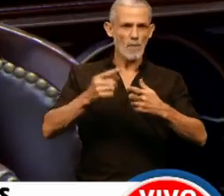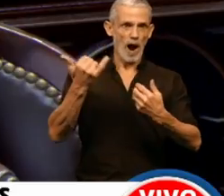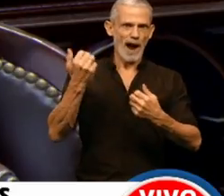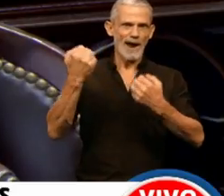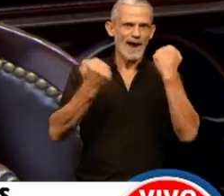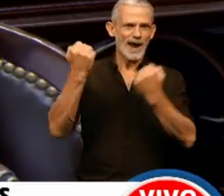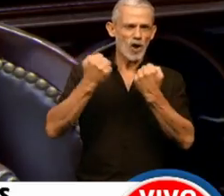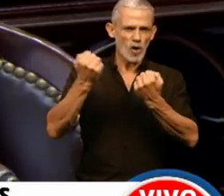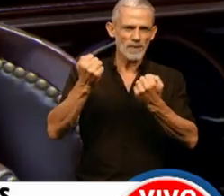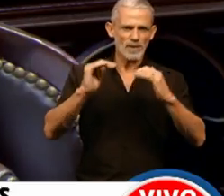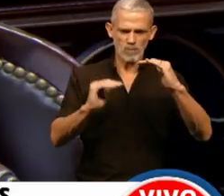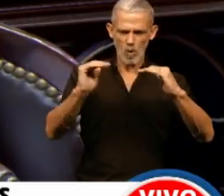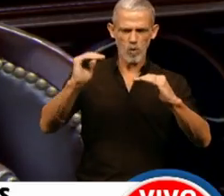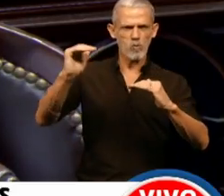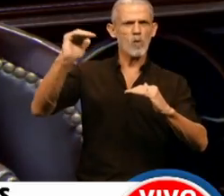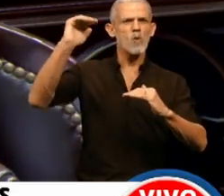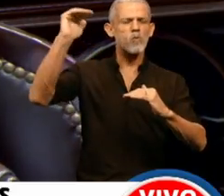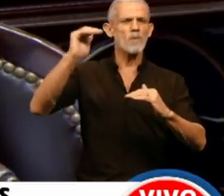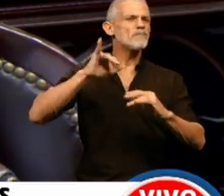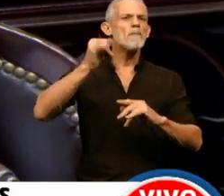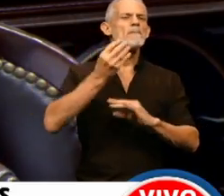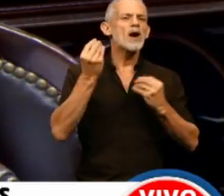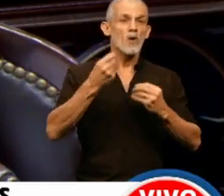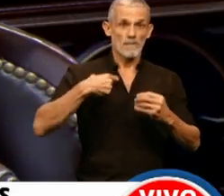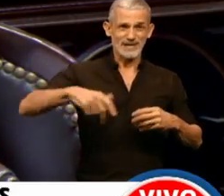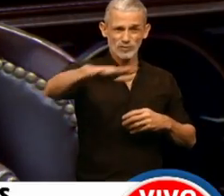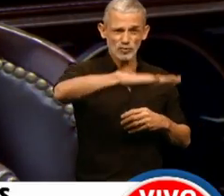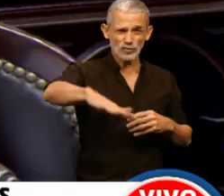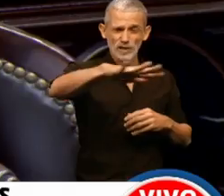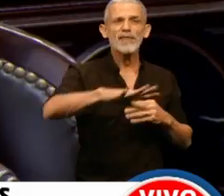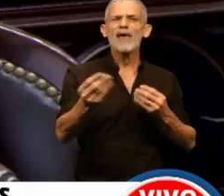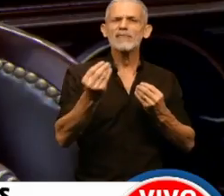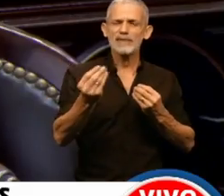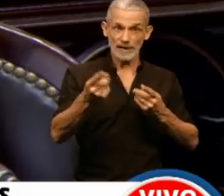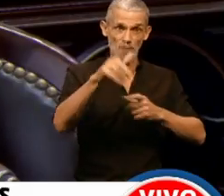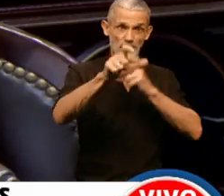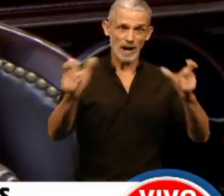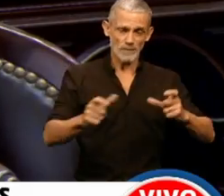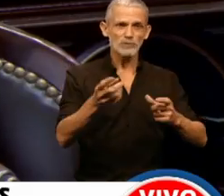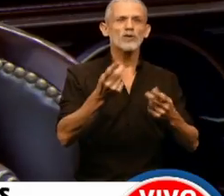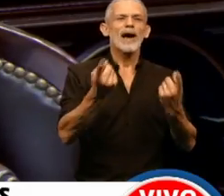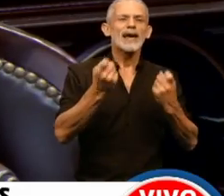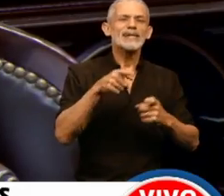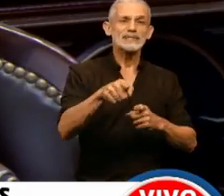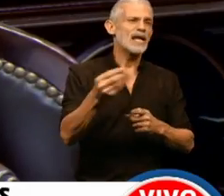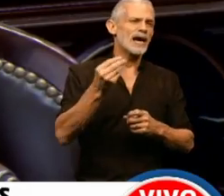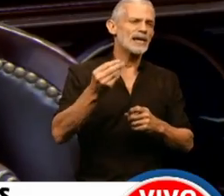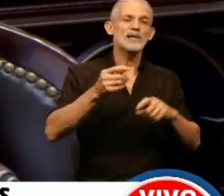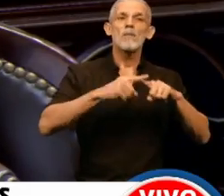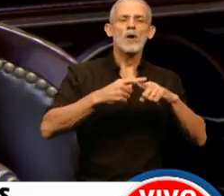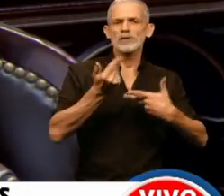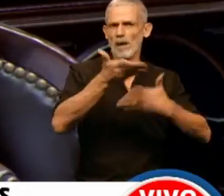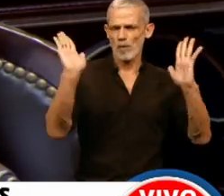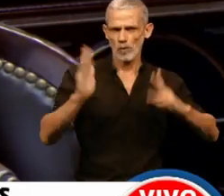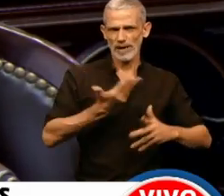crecientes de escala lo mejor para la sociedad y para los consumidores es que haya políticas